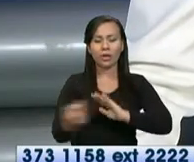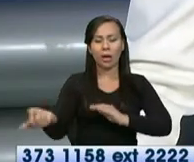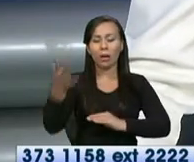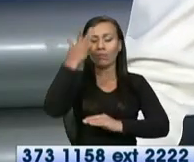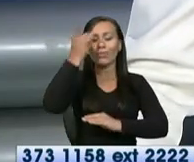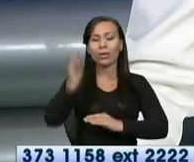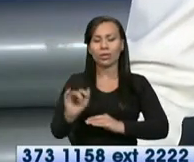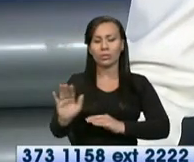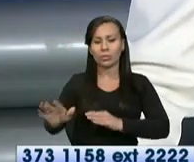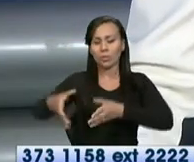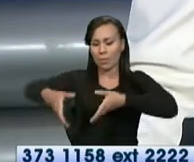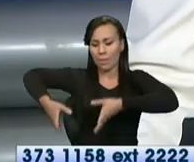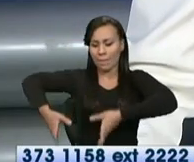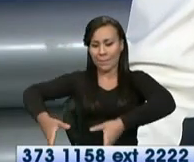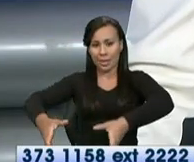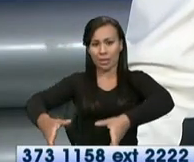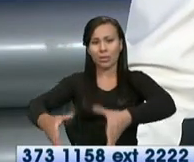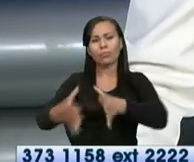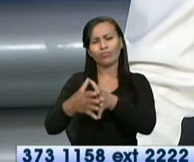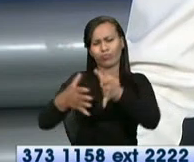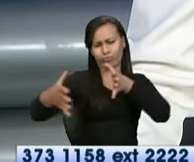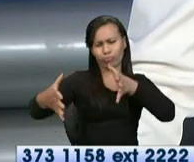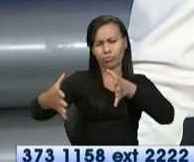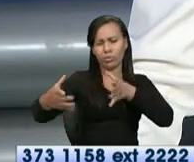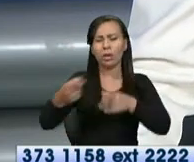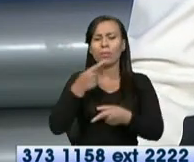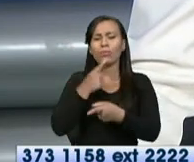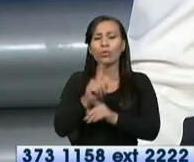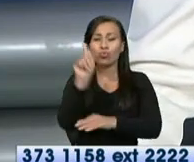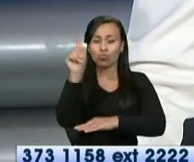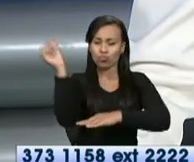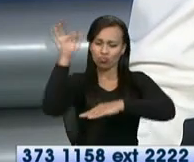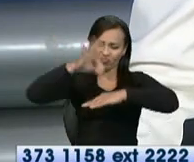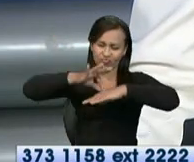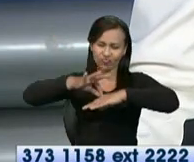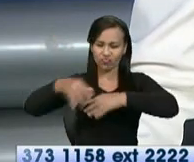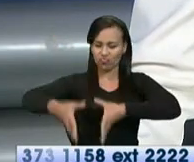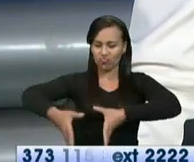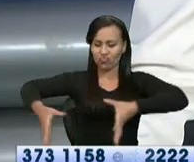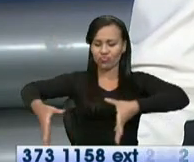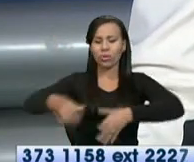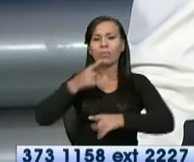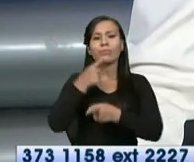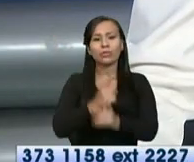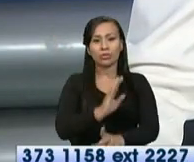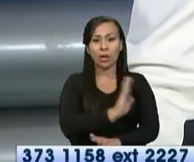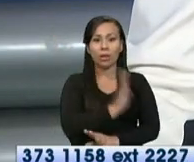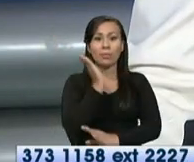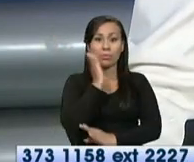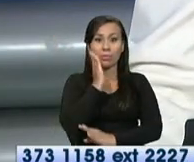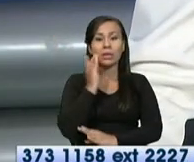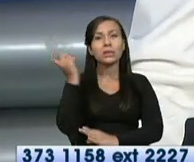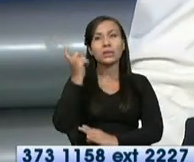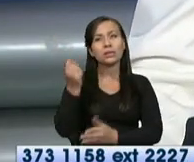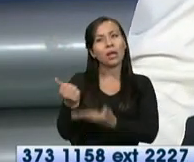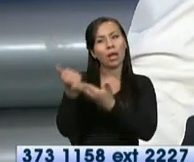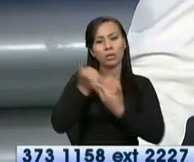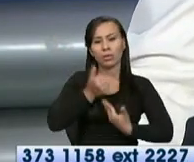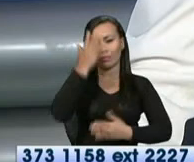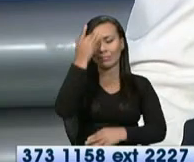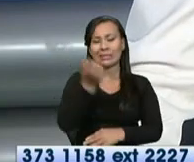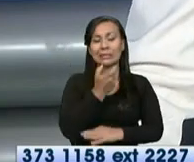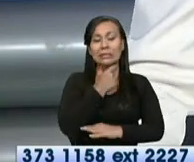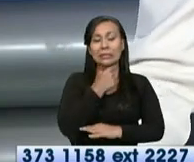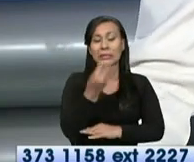engrosamiento extraordinario de las extremidades inferiores por un parásito. La madre de la menor solicita ayuda porque los recursos no abastecen para comprar